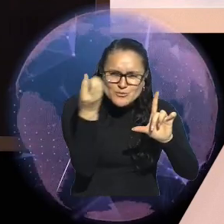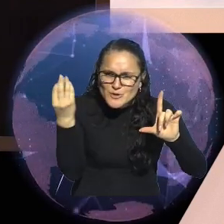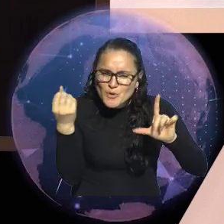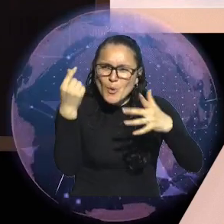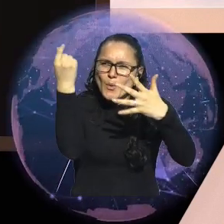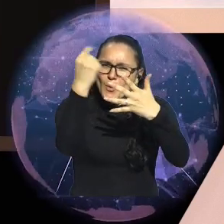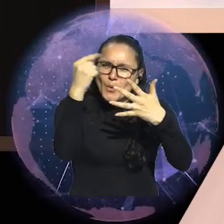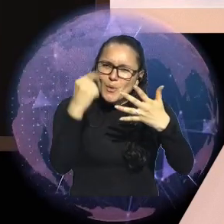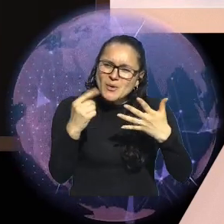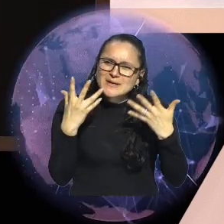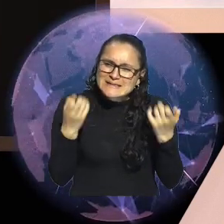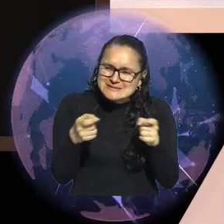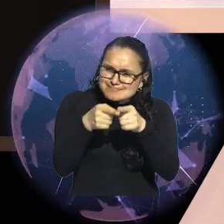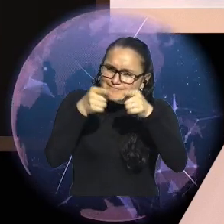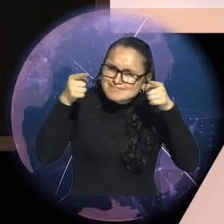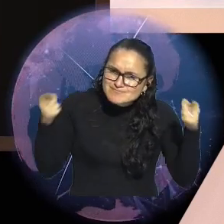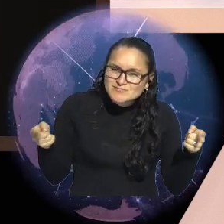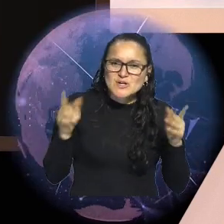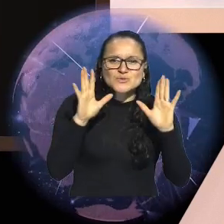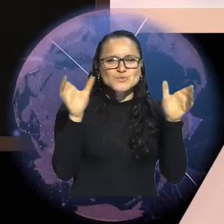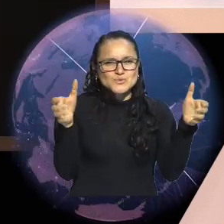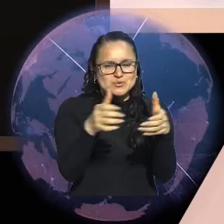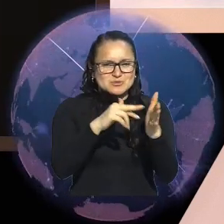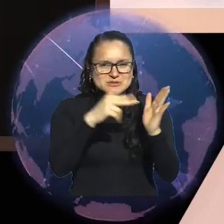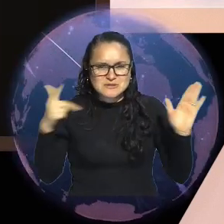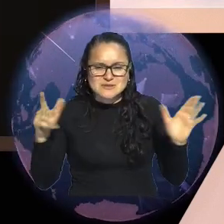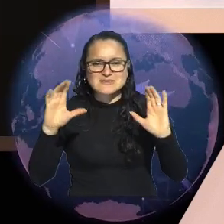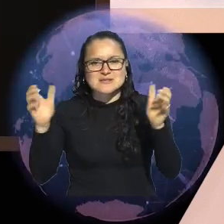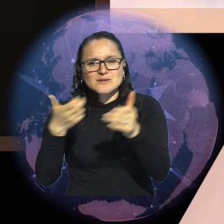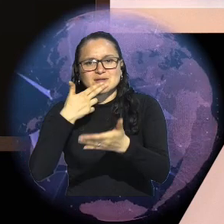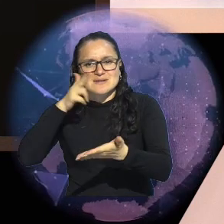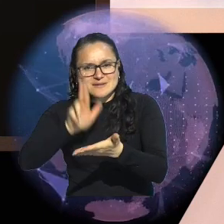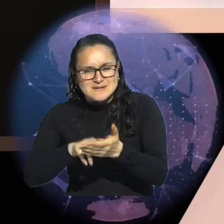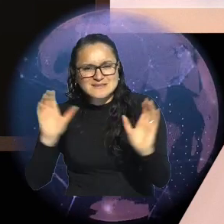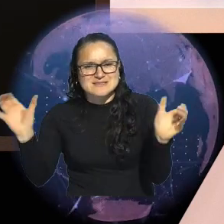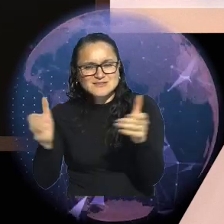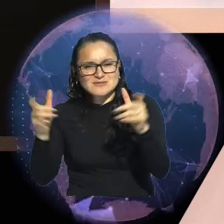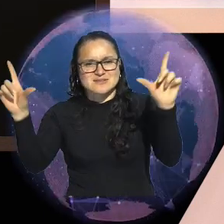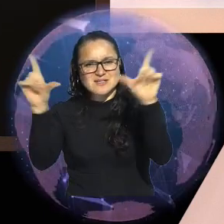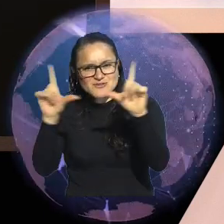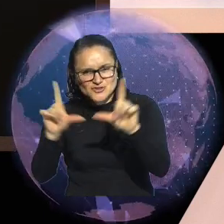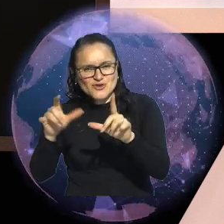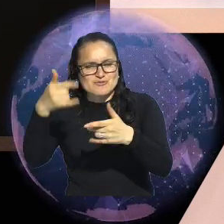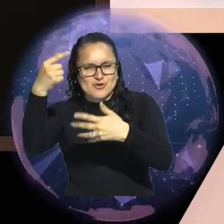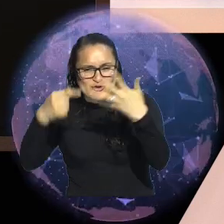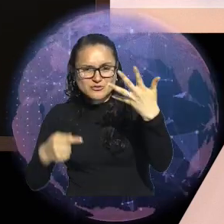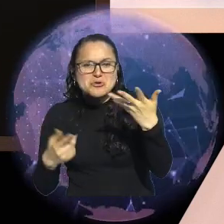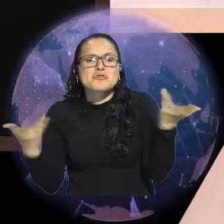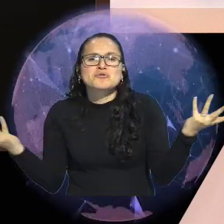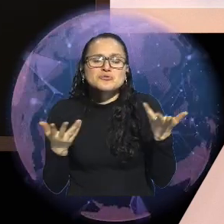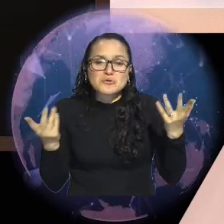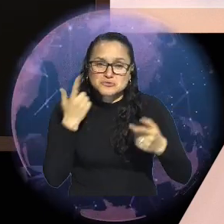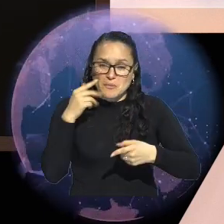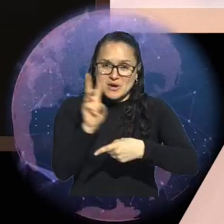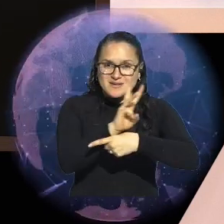sector tics del sector postal y por supuesto del sector audiovisual en nuestra plataforma de datos abiertos